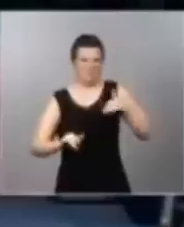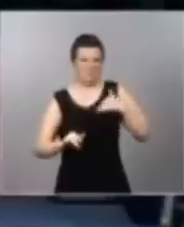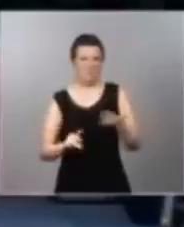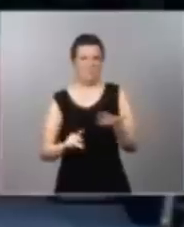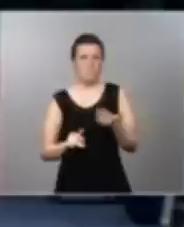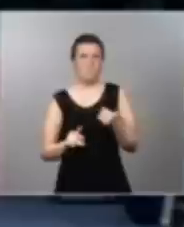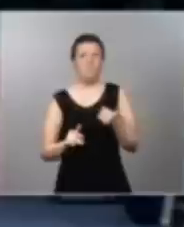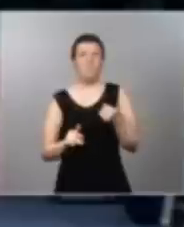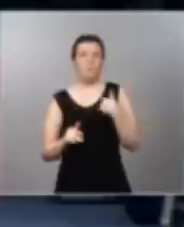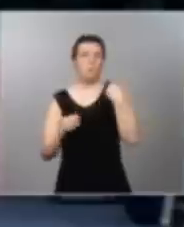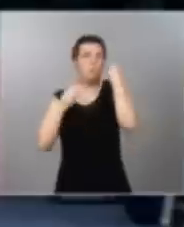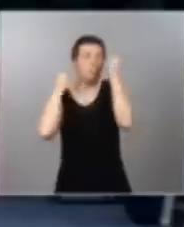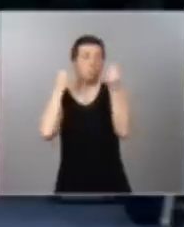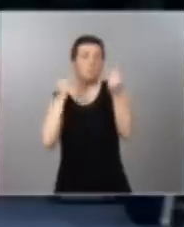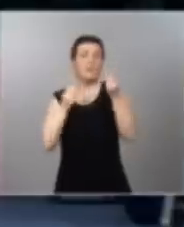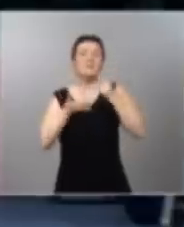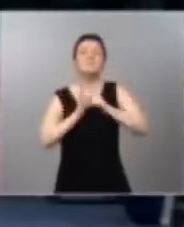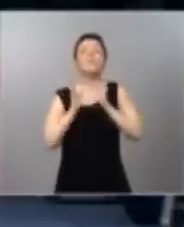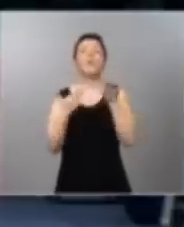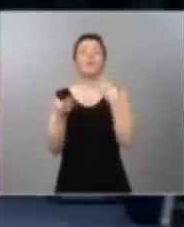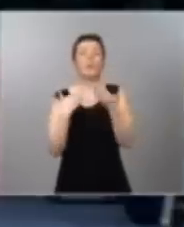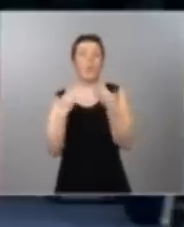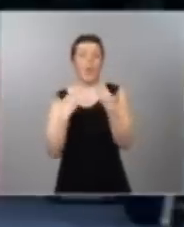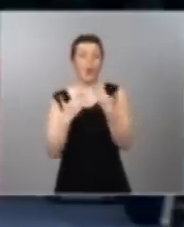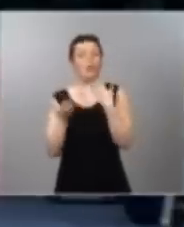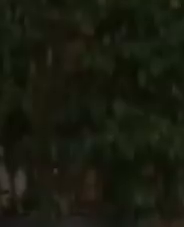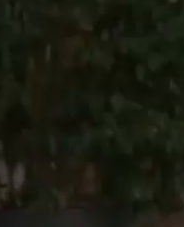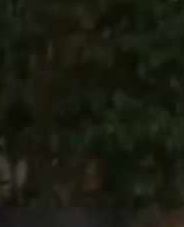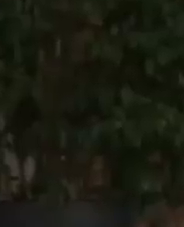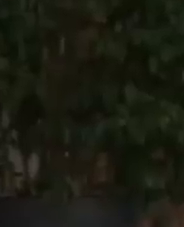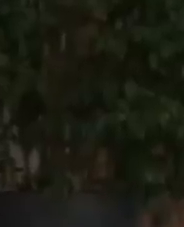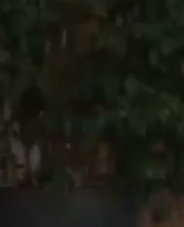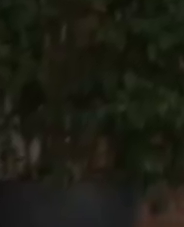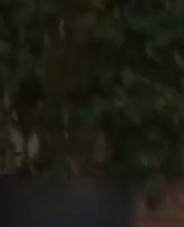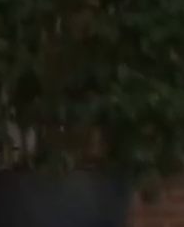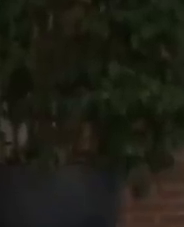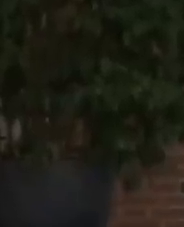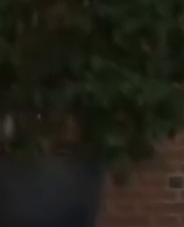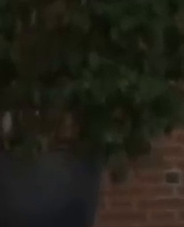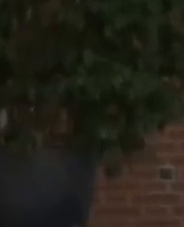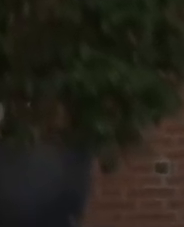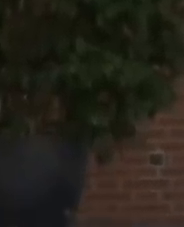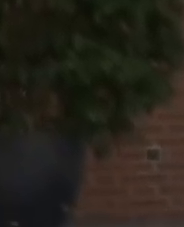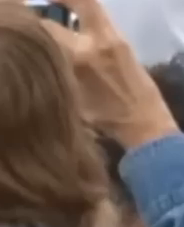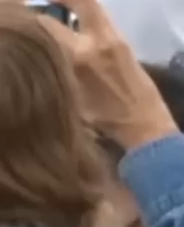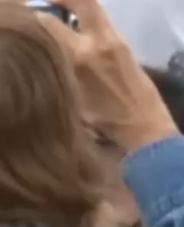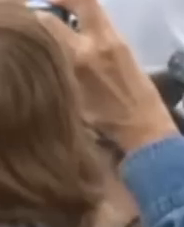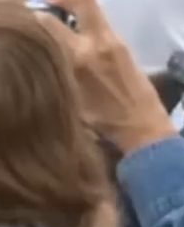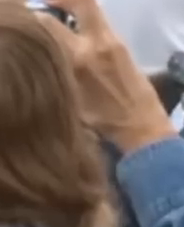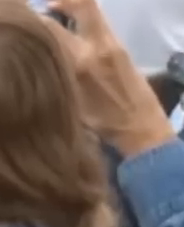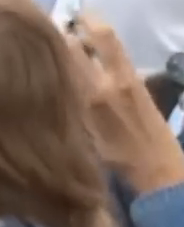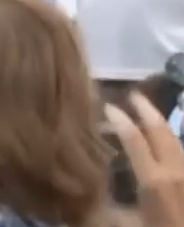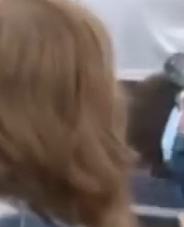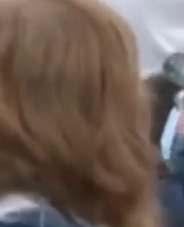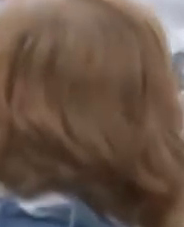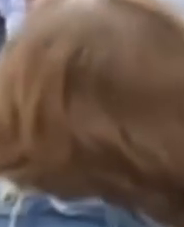La fórmula es el diálogo dentro de la legalidad democrática, llegar a un acuerdo. Núñez Feijóo recrimina a Sánchez que esté dejando al Estado sin recursos